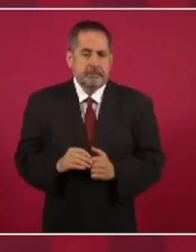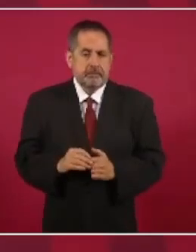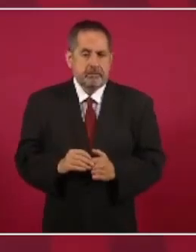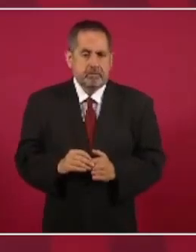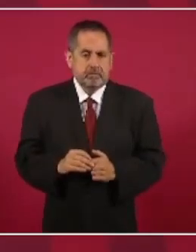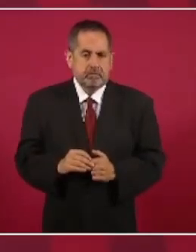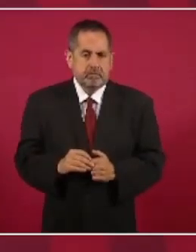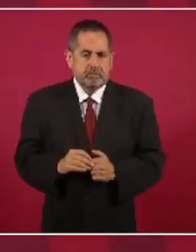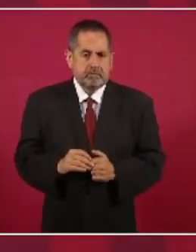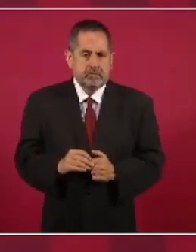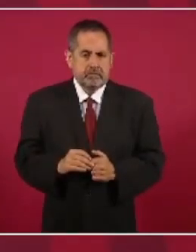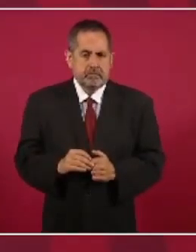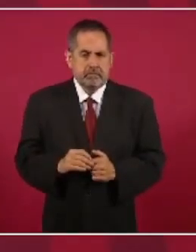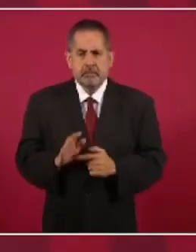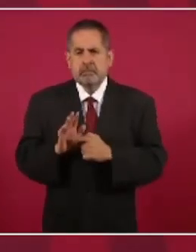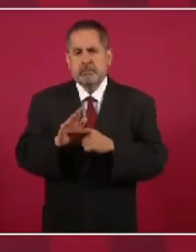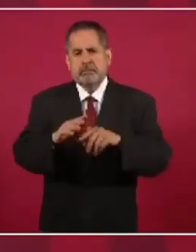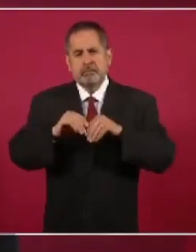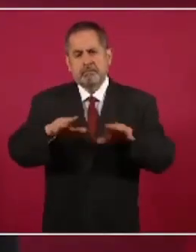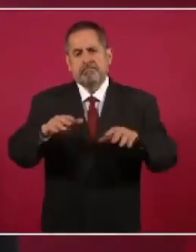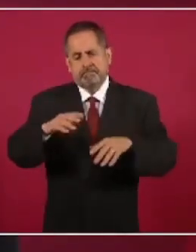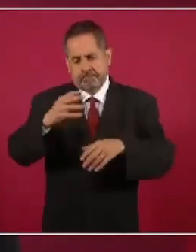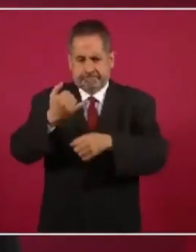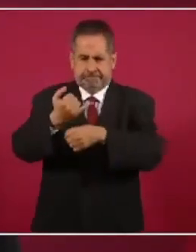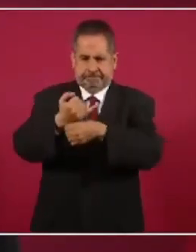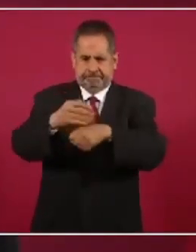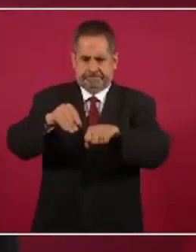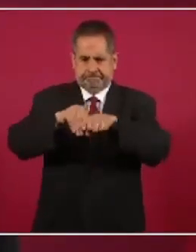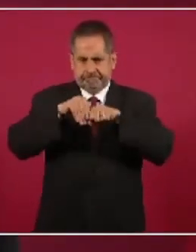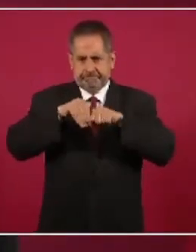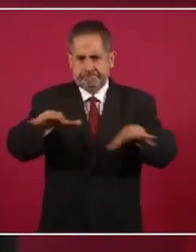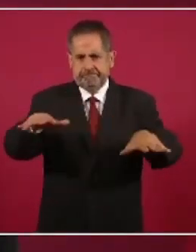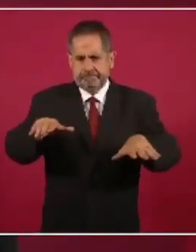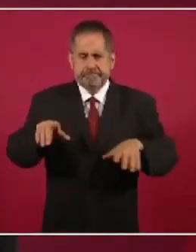vamos a dar a conocer un informe,